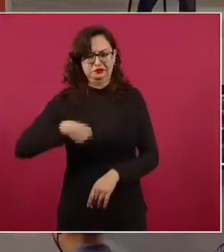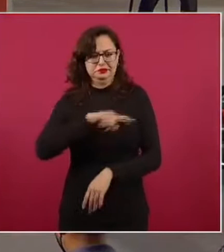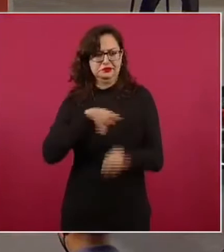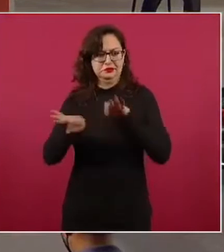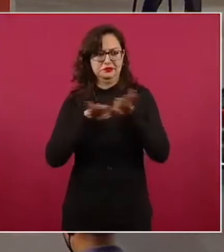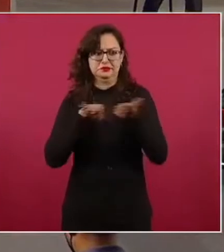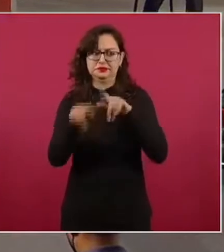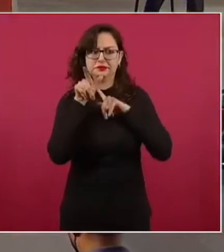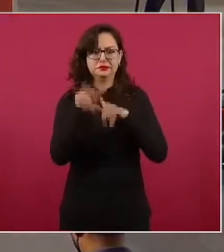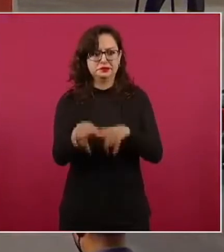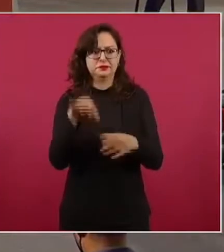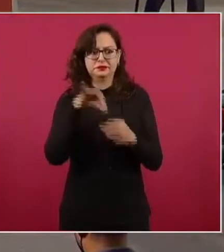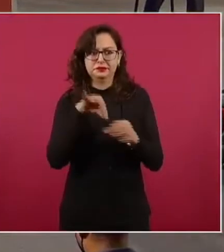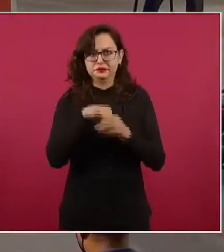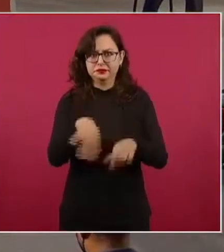que